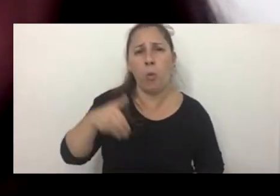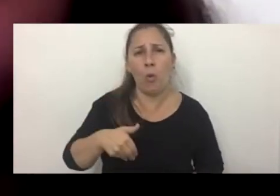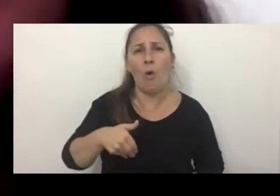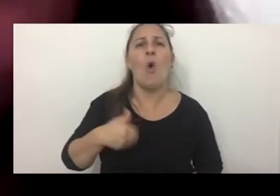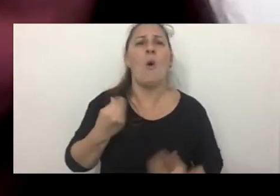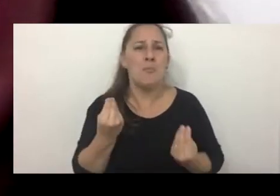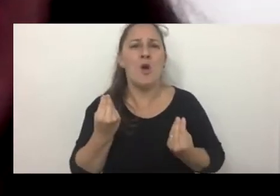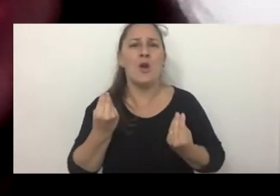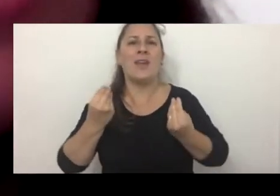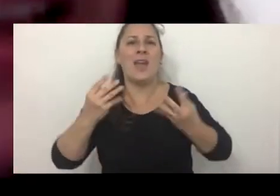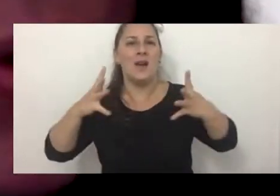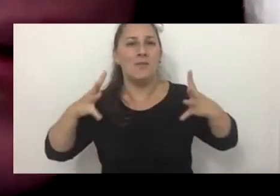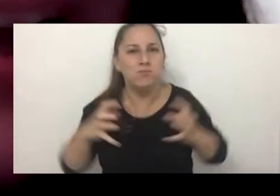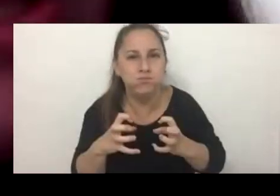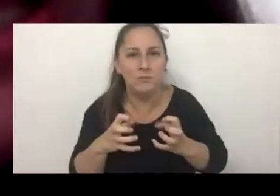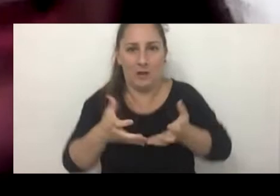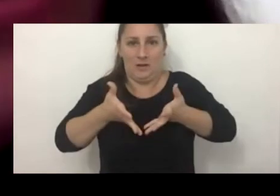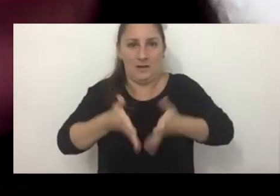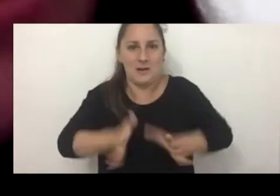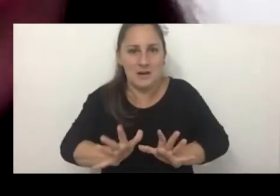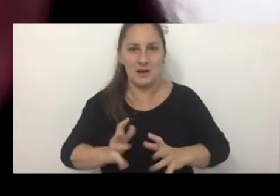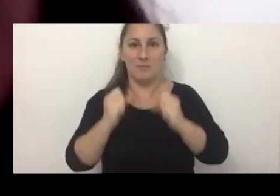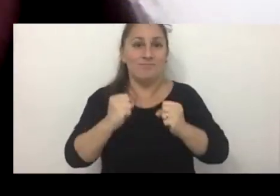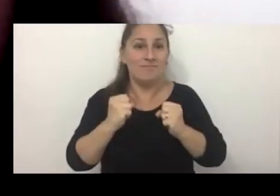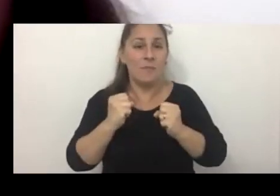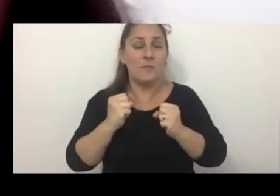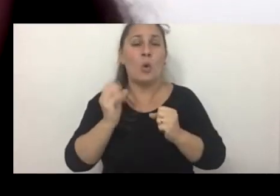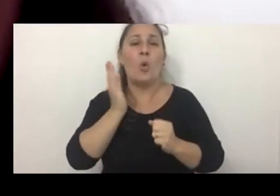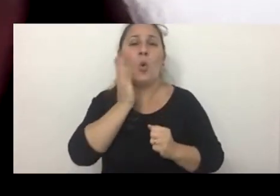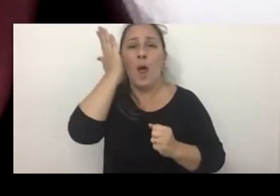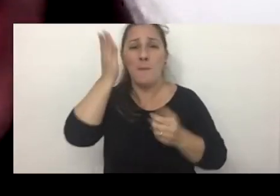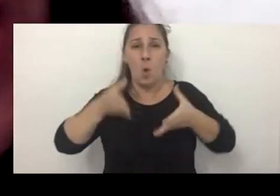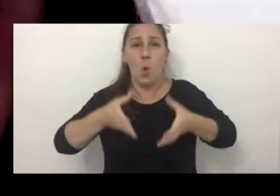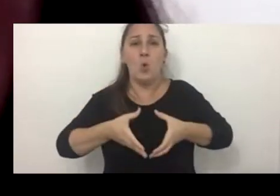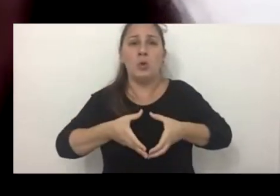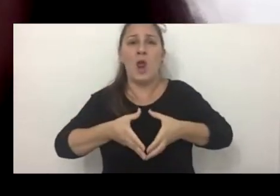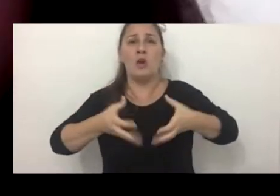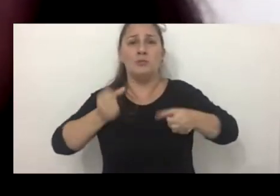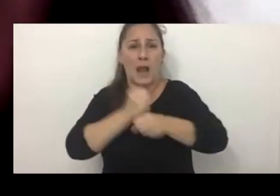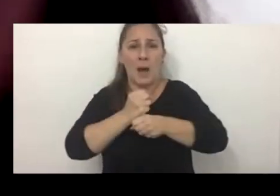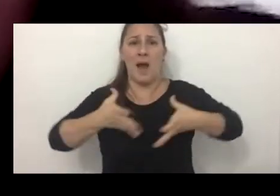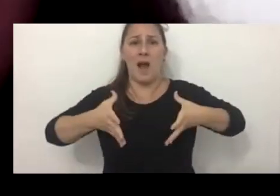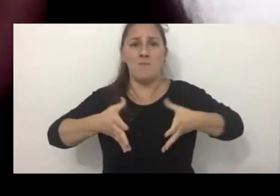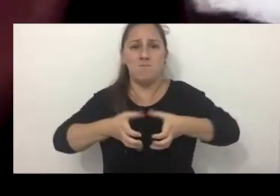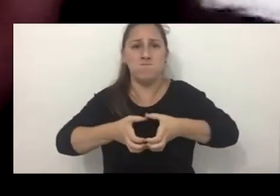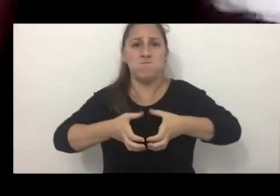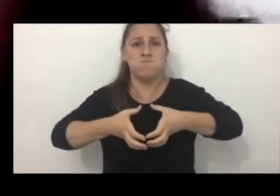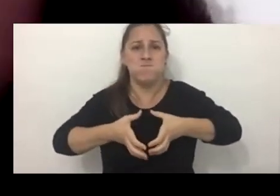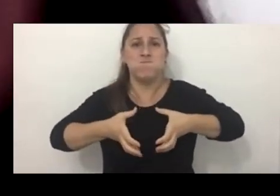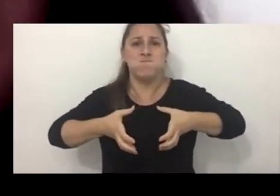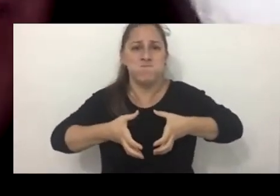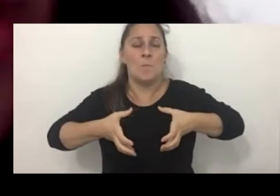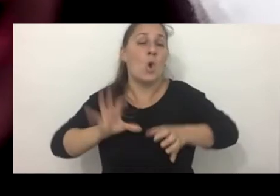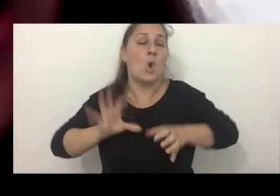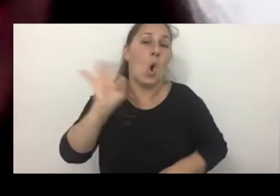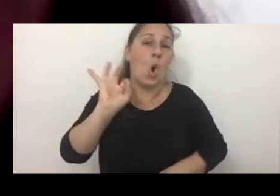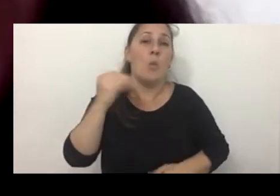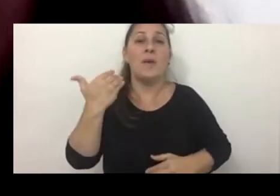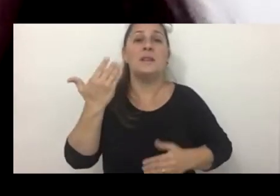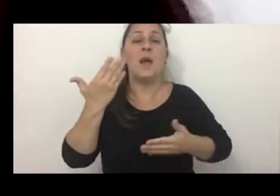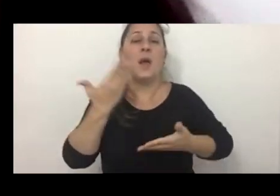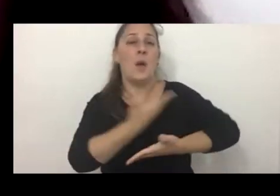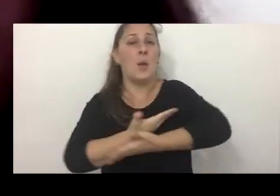llegado el momento del nacimiento yo necesito que esa mujer sienta cuando tenga que hacer fuerza para que el bebé nazca. Sin embargo,